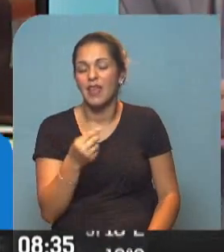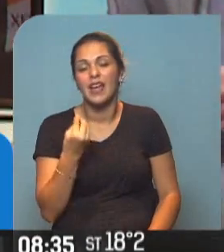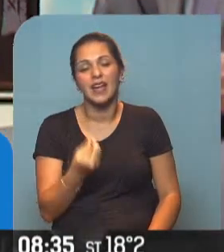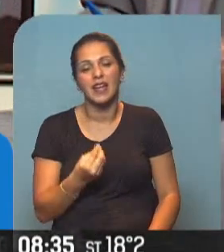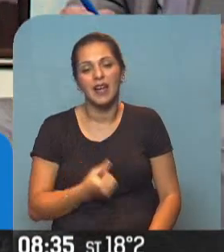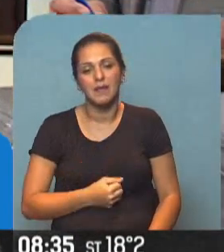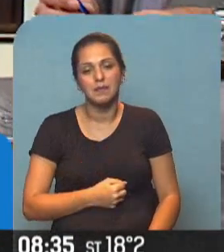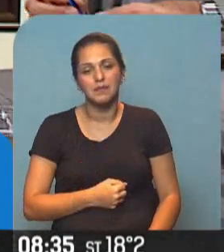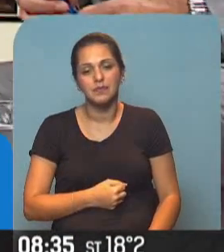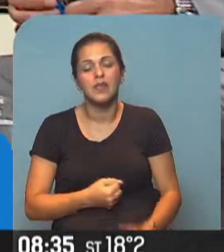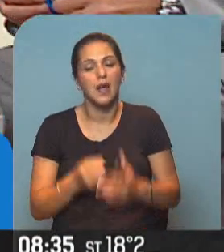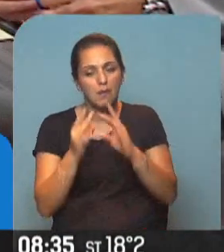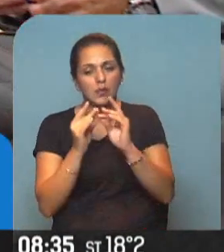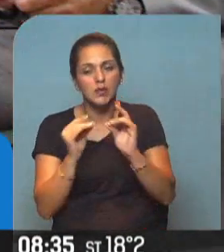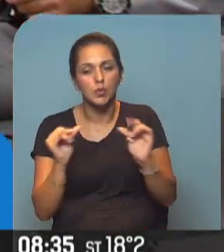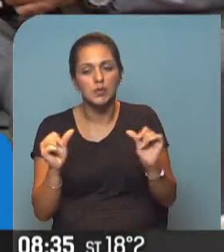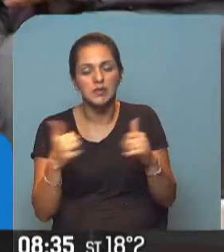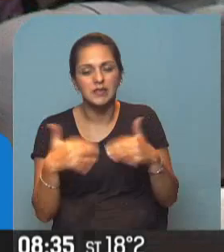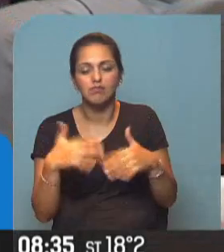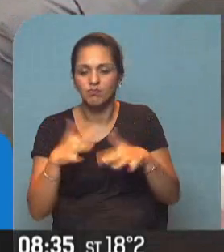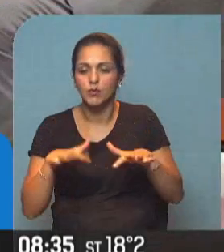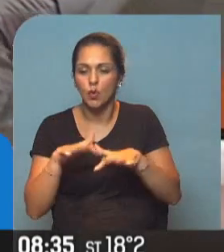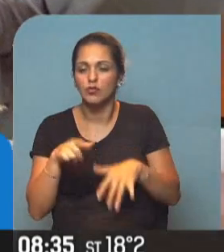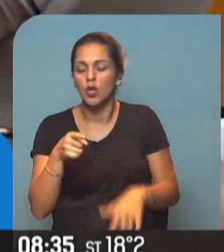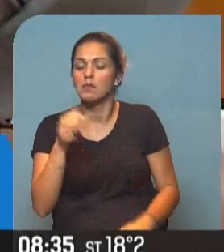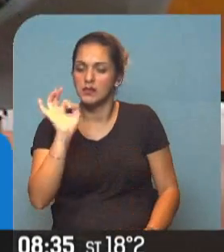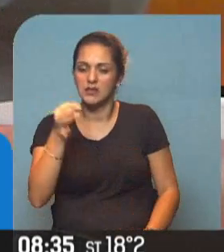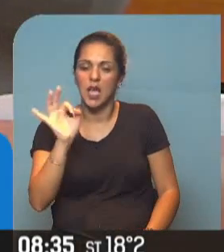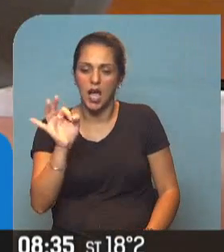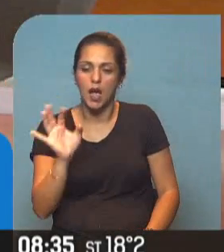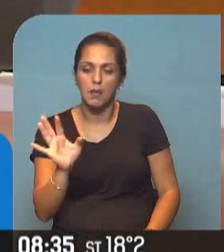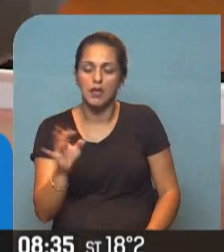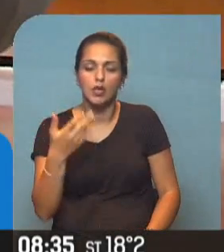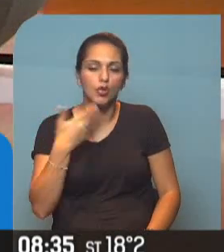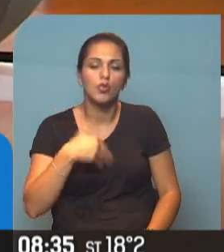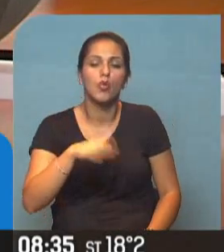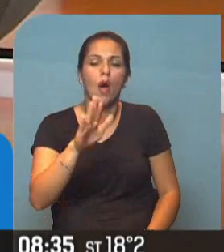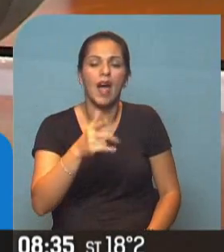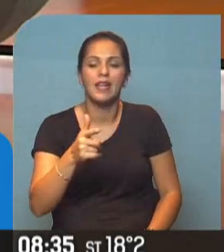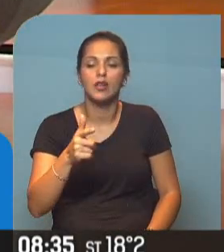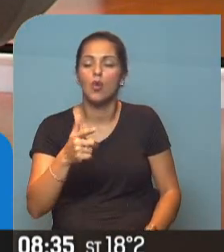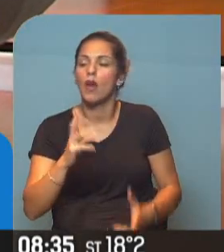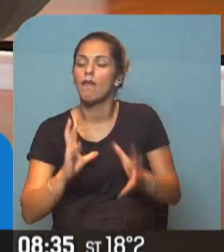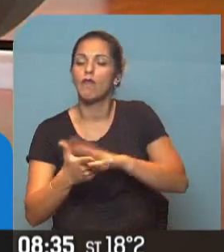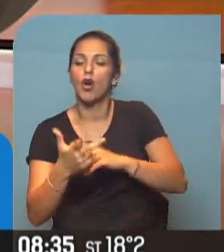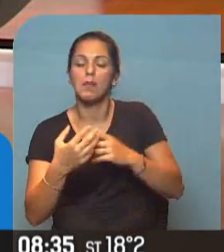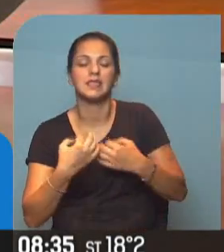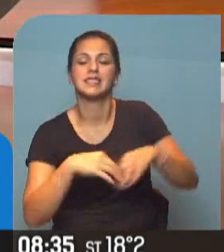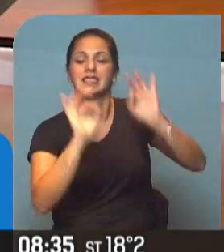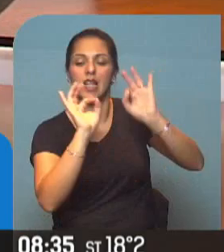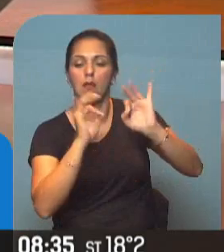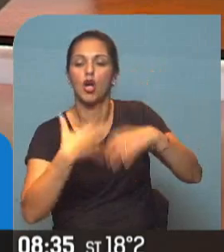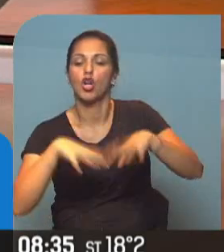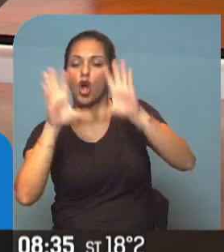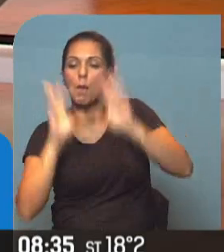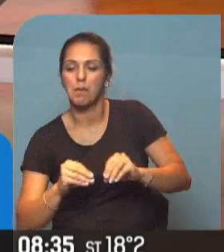es muy delicada en las situaciones yo lo saben y que no va a haber medidas que salven en forma total